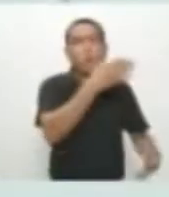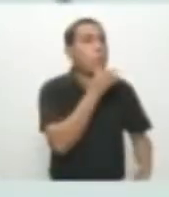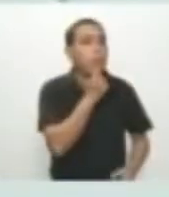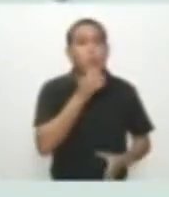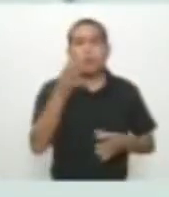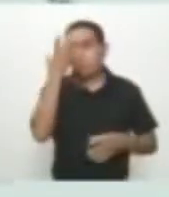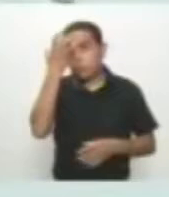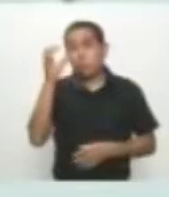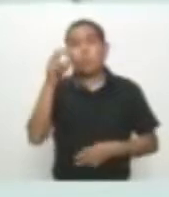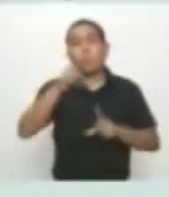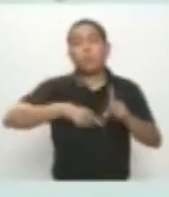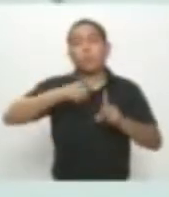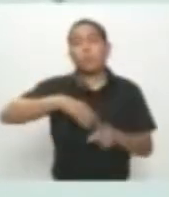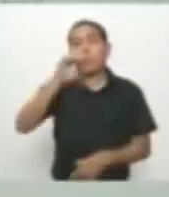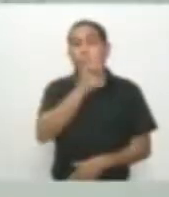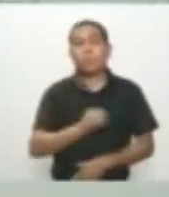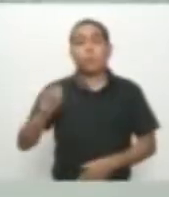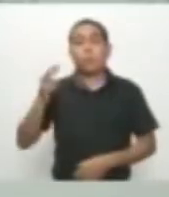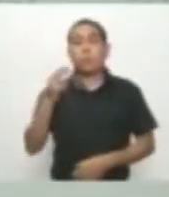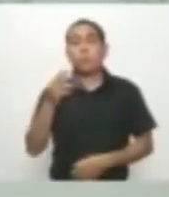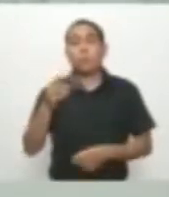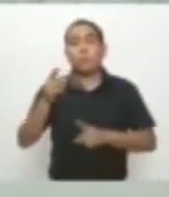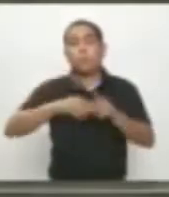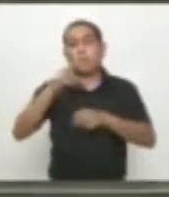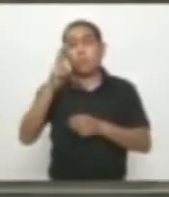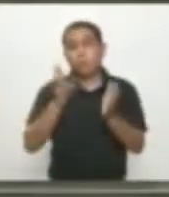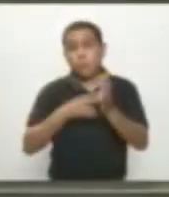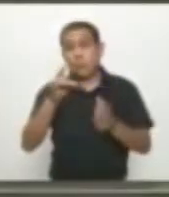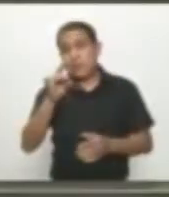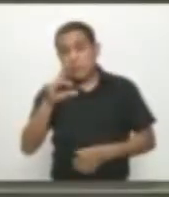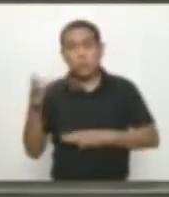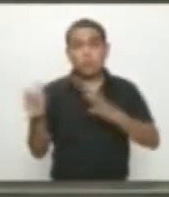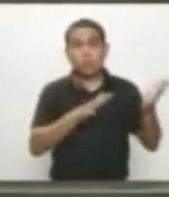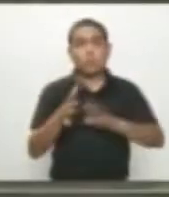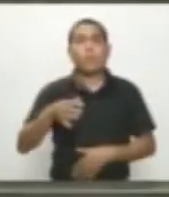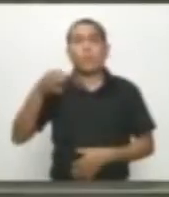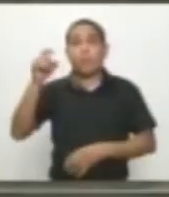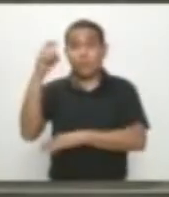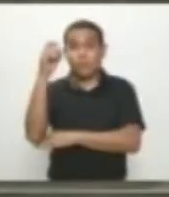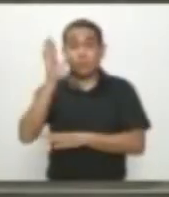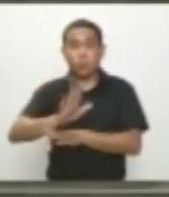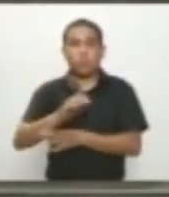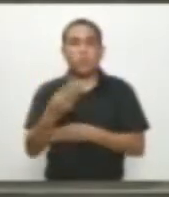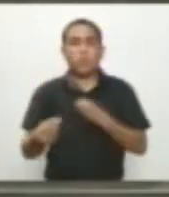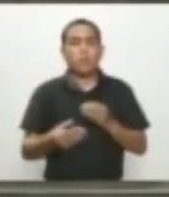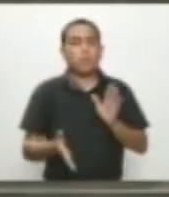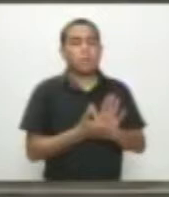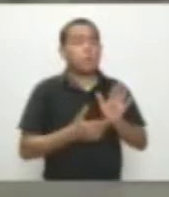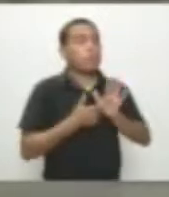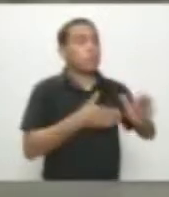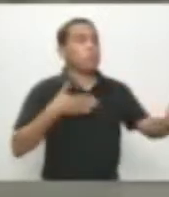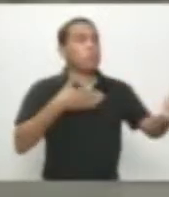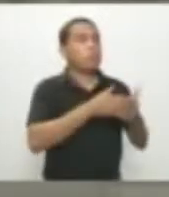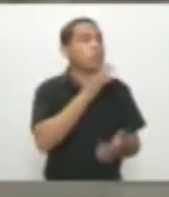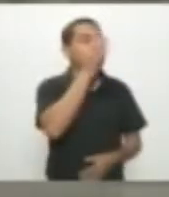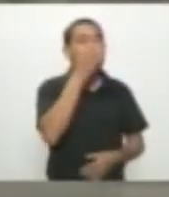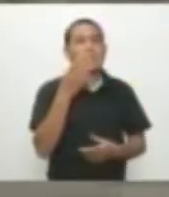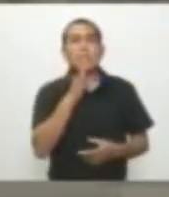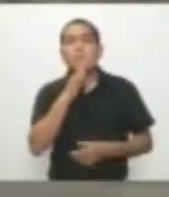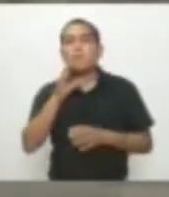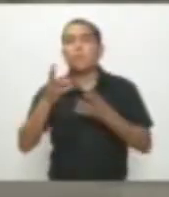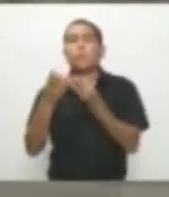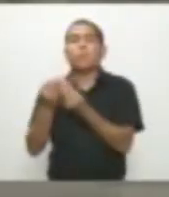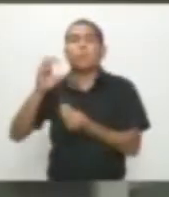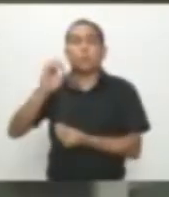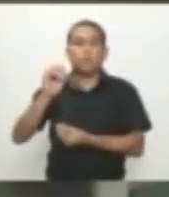de 2015, con la referencia 316413, cursa en la Fiscalía una denuncia penal presentada por una ONG contra